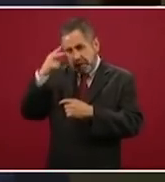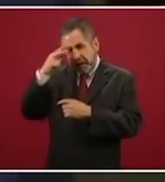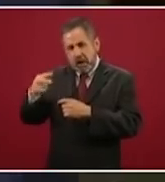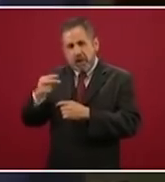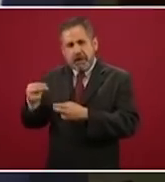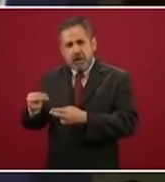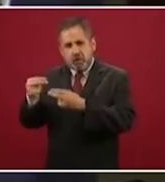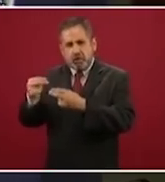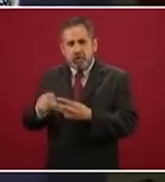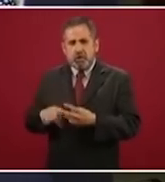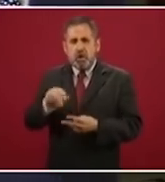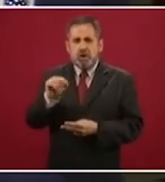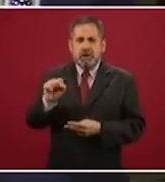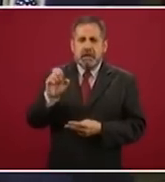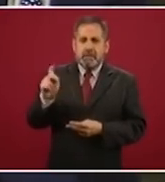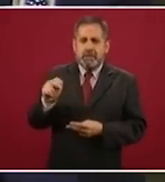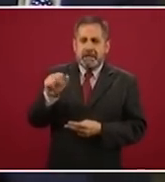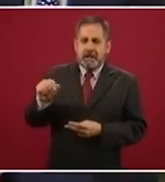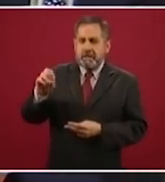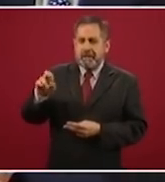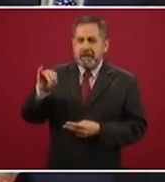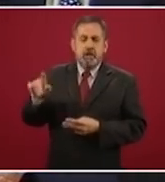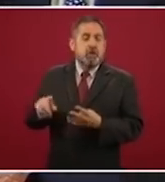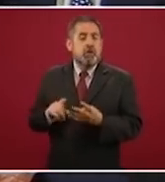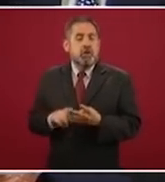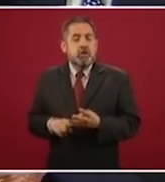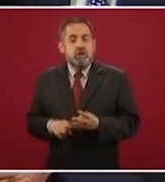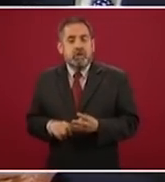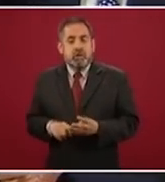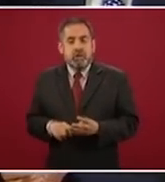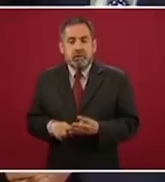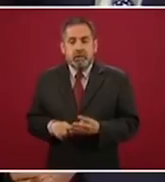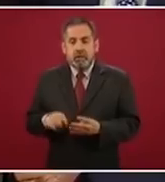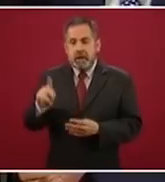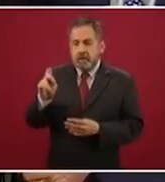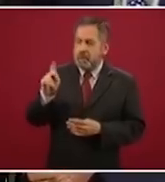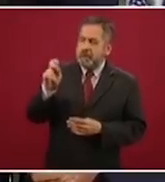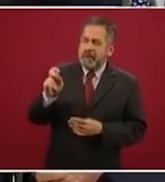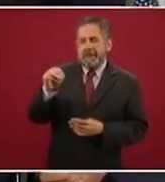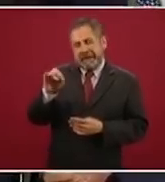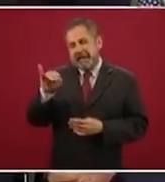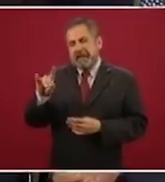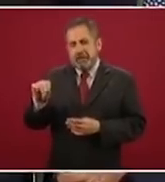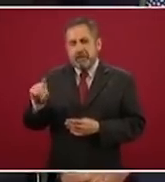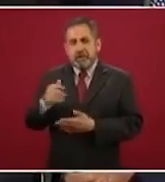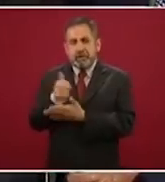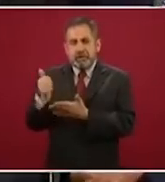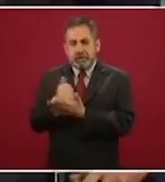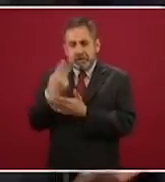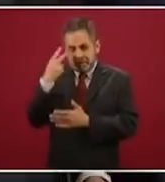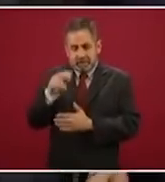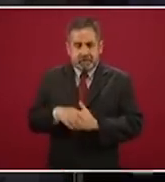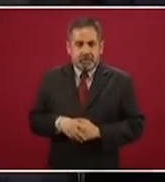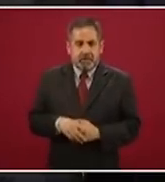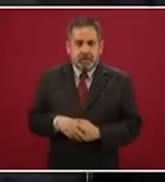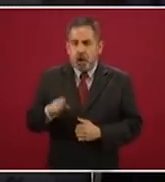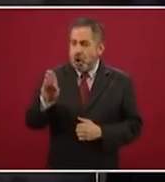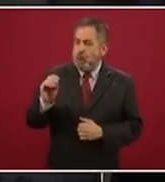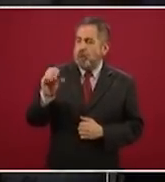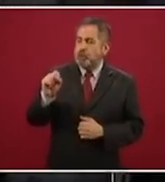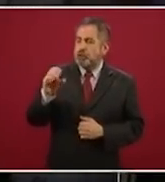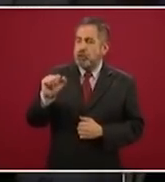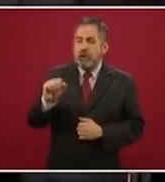Negocios, José Antonio Peña Merino, Pepe Merino de la Ciudad de México, Bosco de la